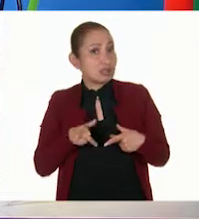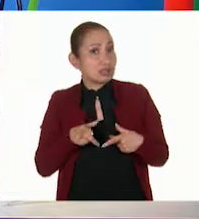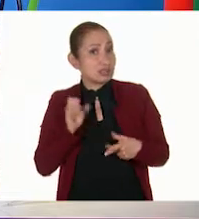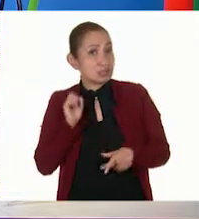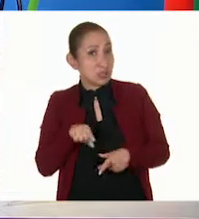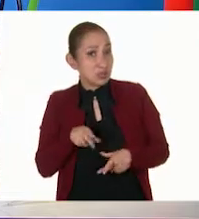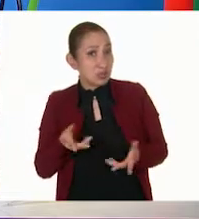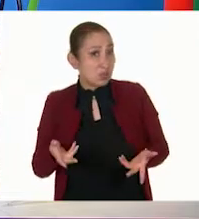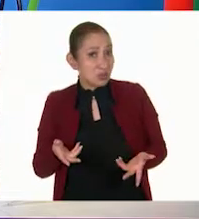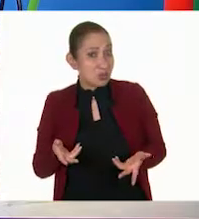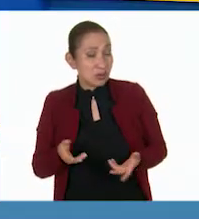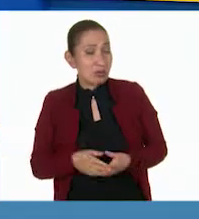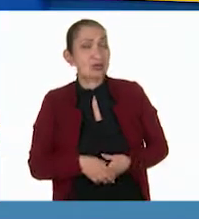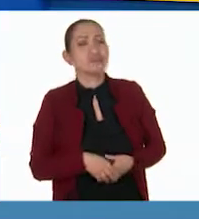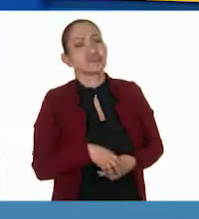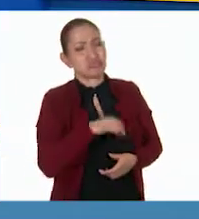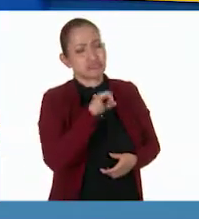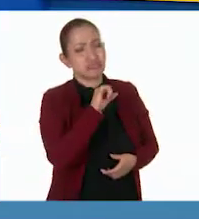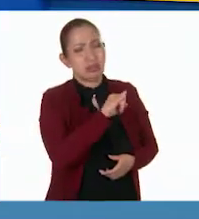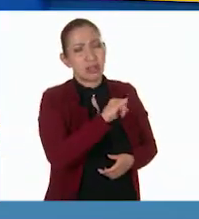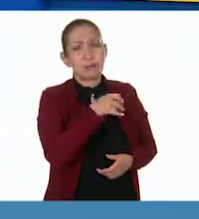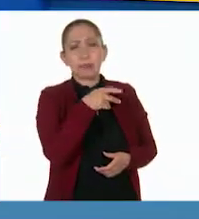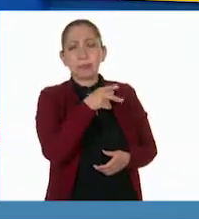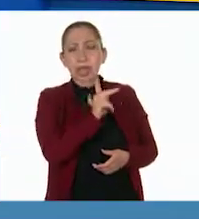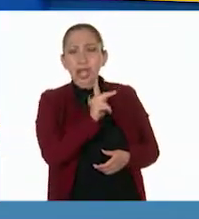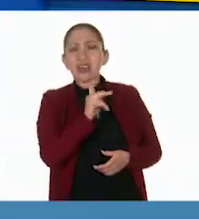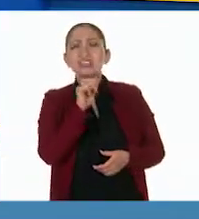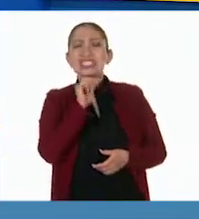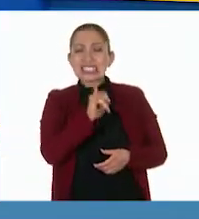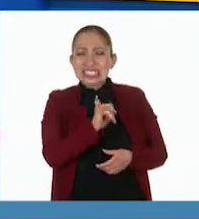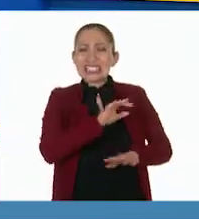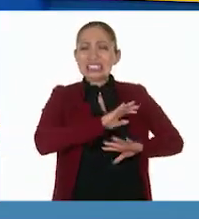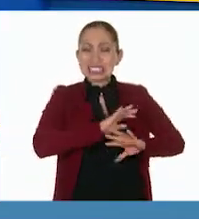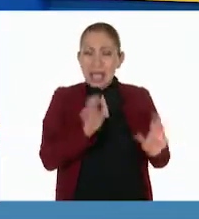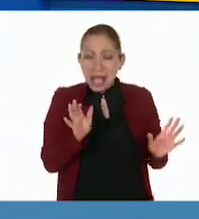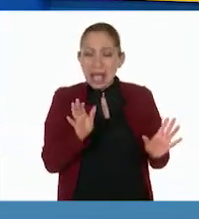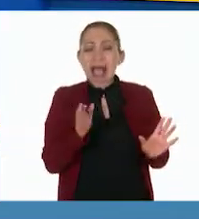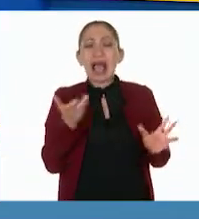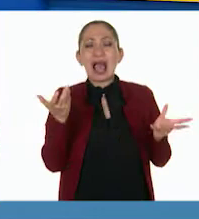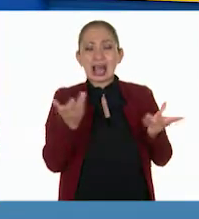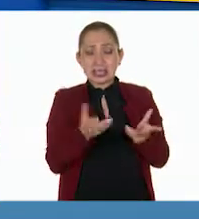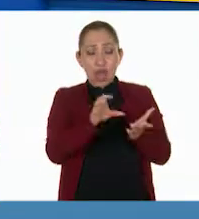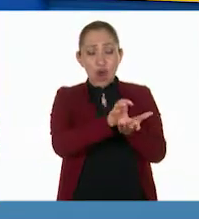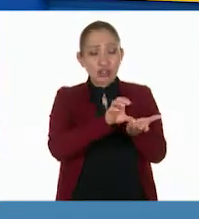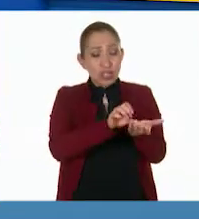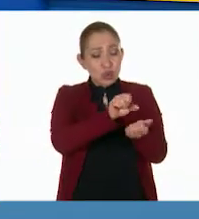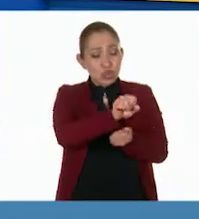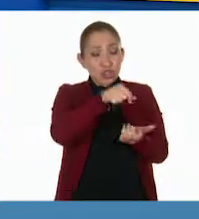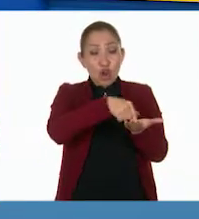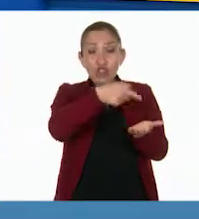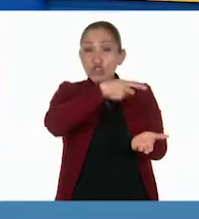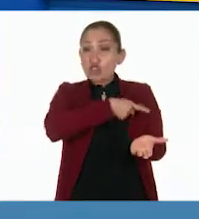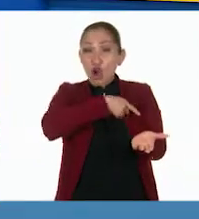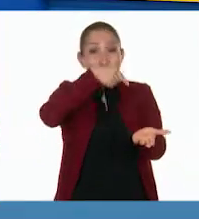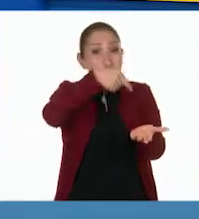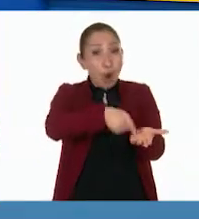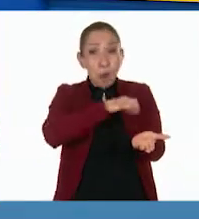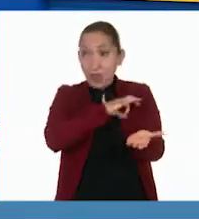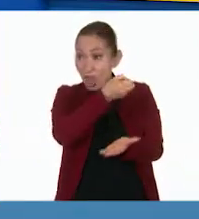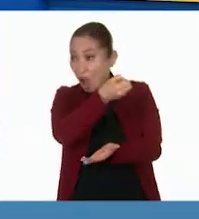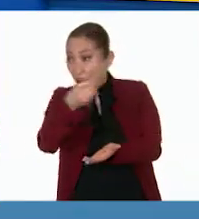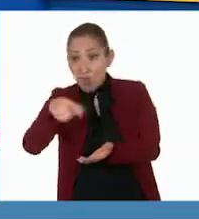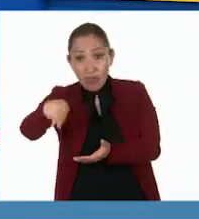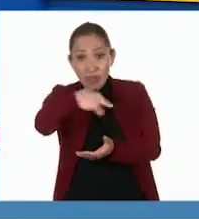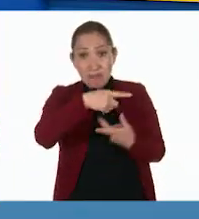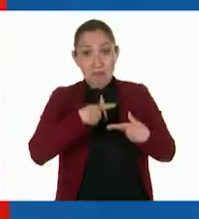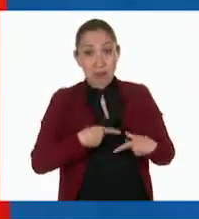alrededor del país? Pues sí. Pero, aunque ya se había logrado esto, Jenny, la Constitución por sí sola no podía poner orden al